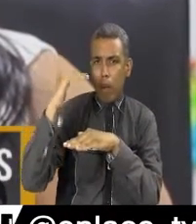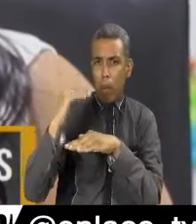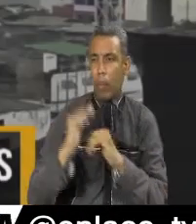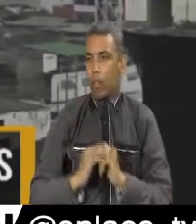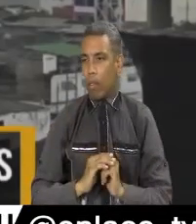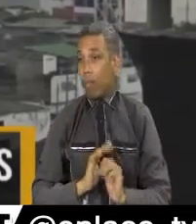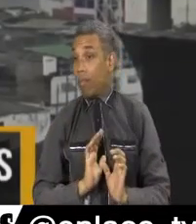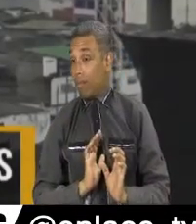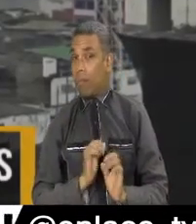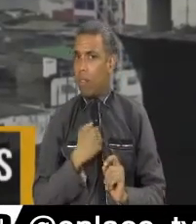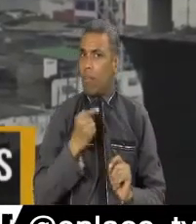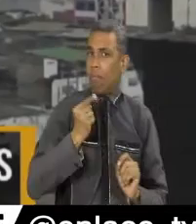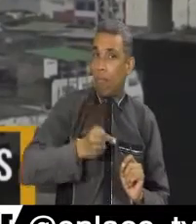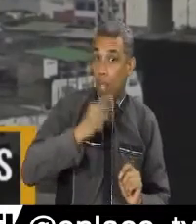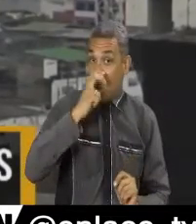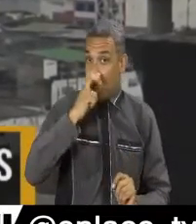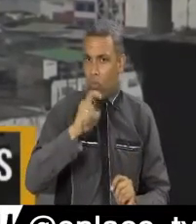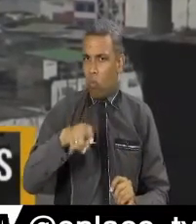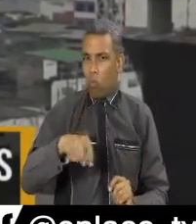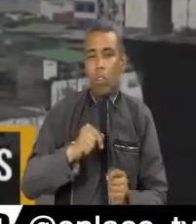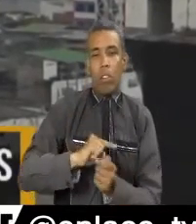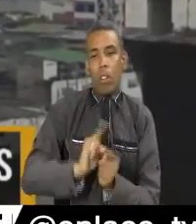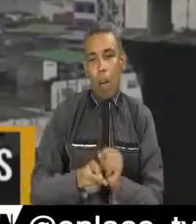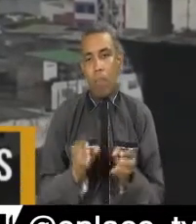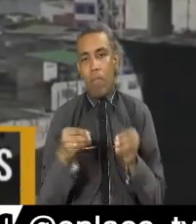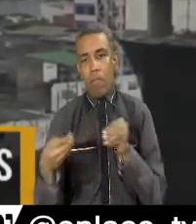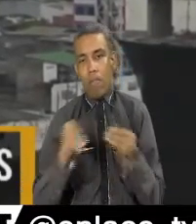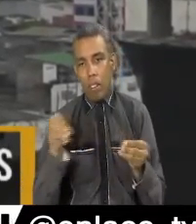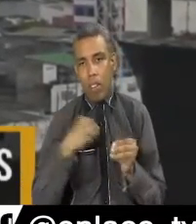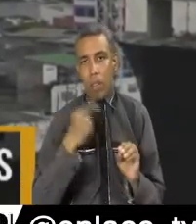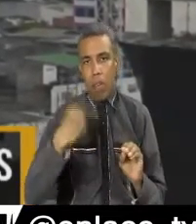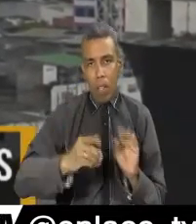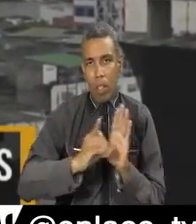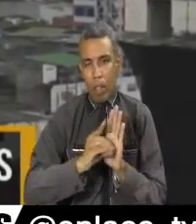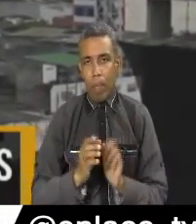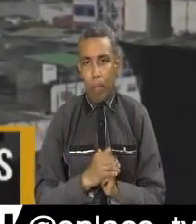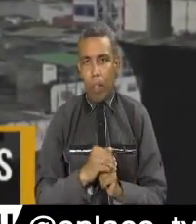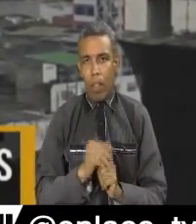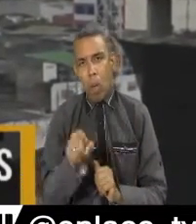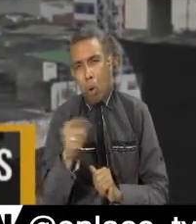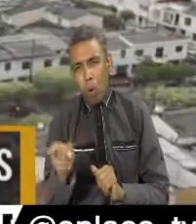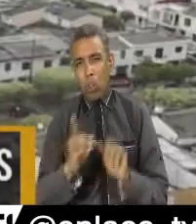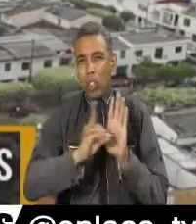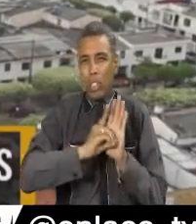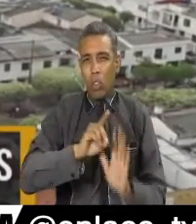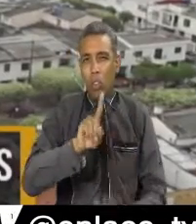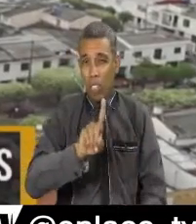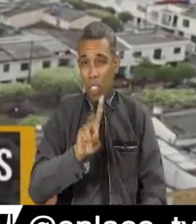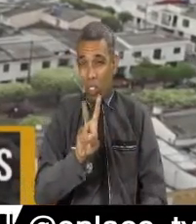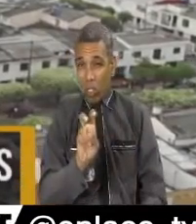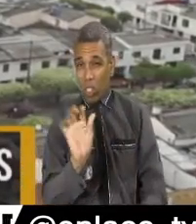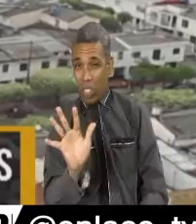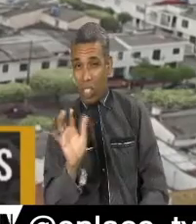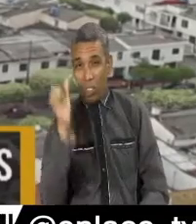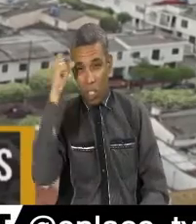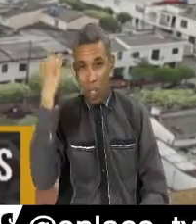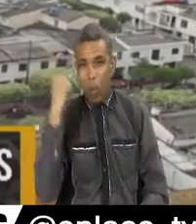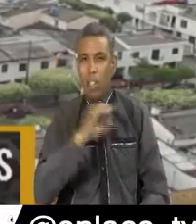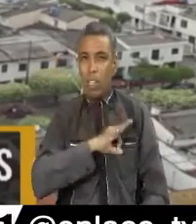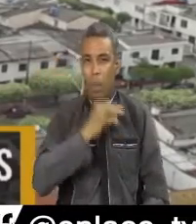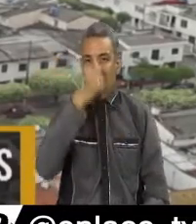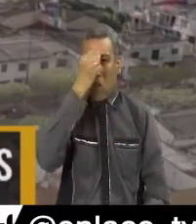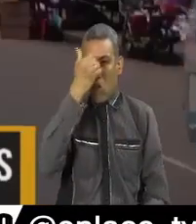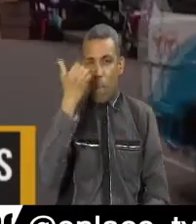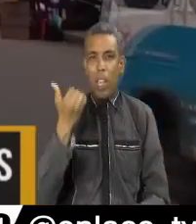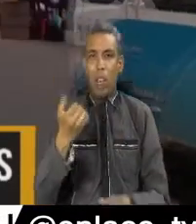fines de semana. Reiteró que esta modificación no tiene nada que ver con el decreto 165 que restringe el tránsito de motocicletas con parrillero los